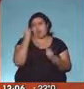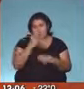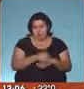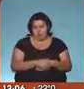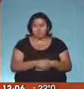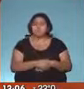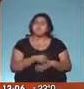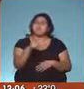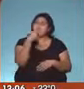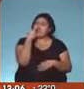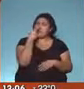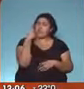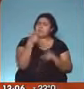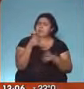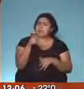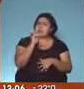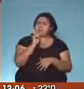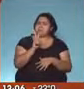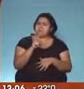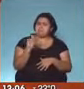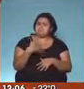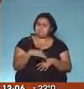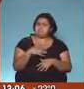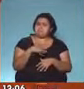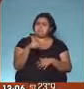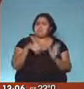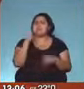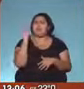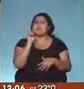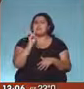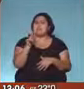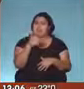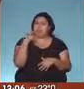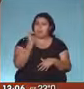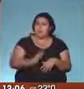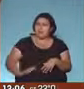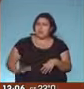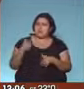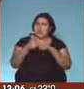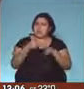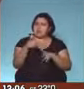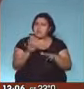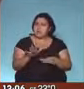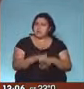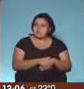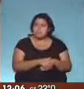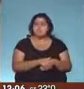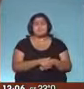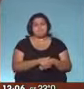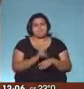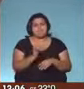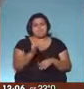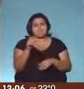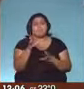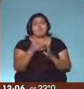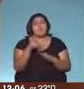Y es interesante el planteo desde el sentido común, ¿no? Uh-huh. Y es interesante todavía aún más que sea el presidente el que hace el planteo, ¿no? A ver, lo que queda en claro es